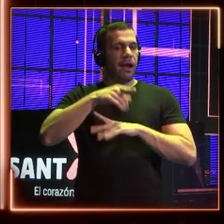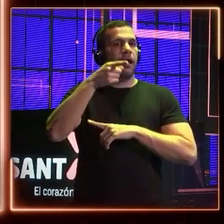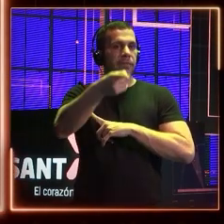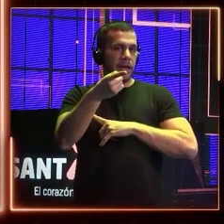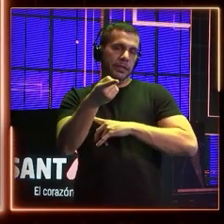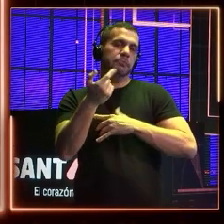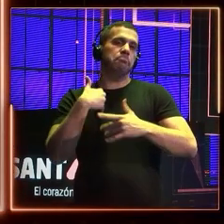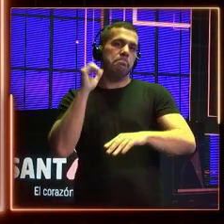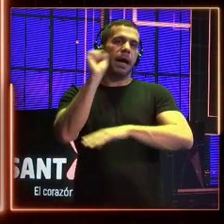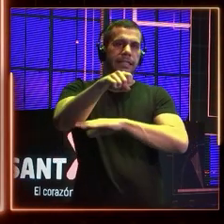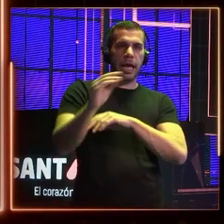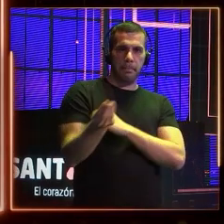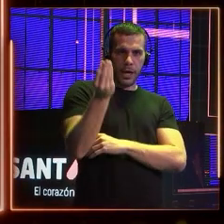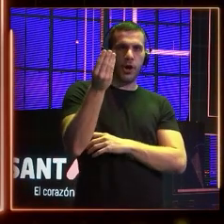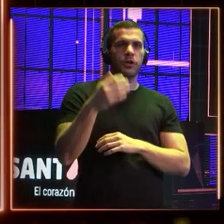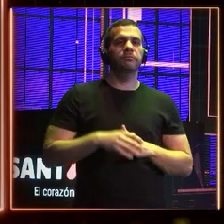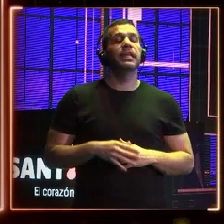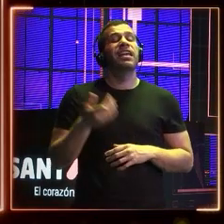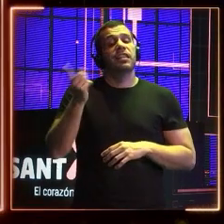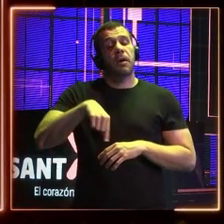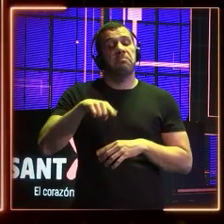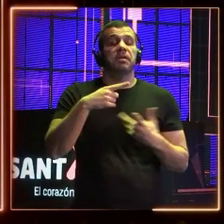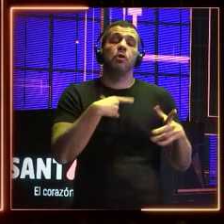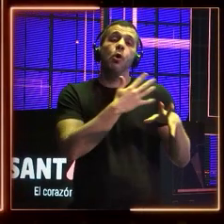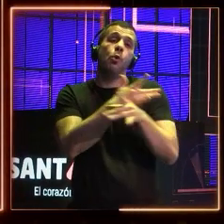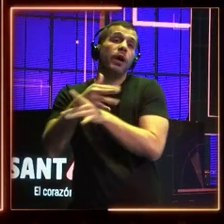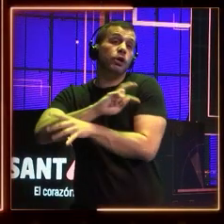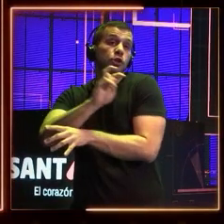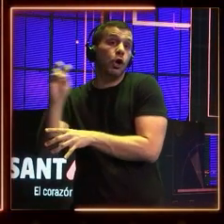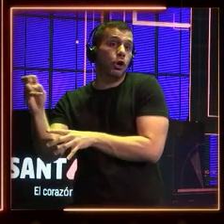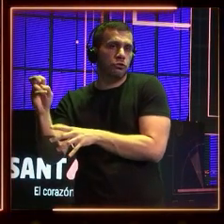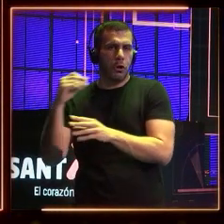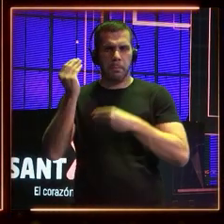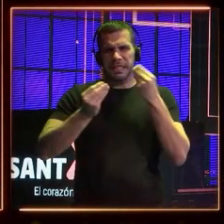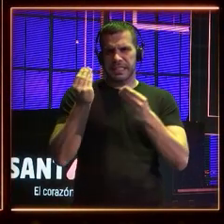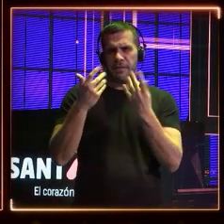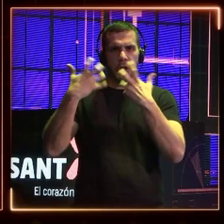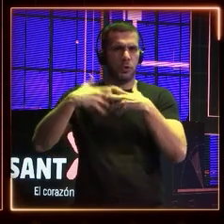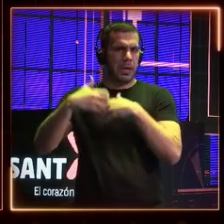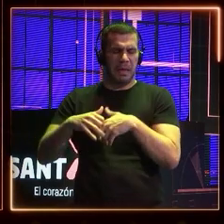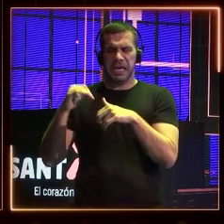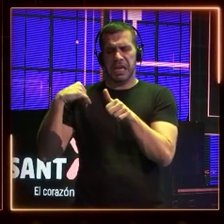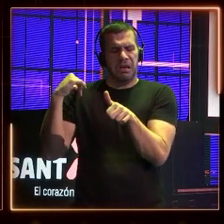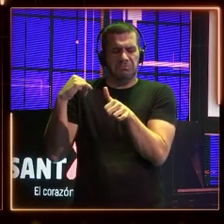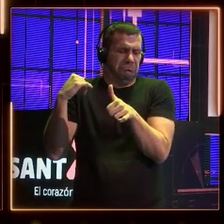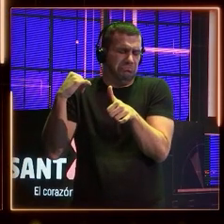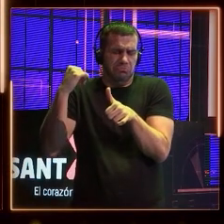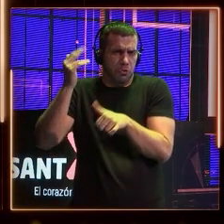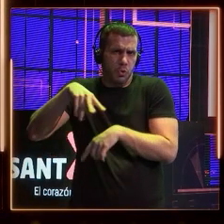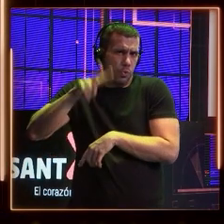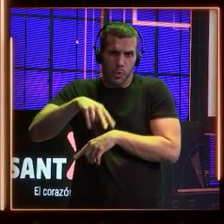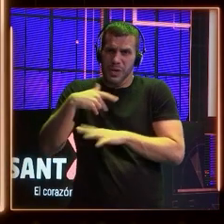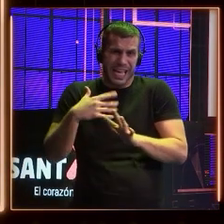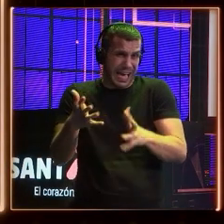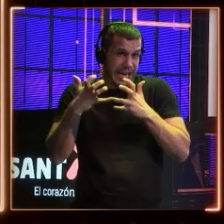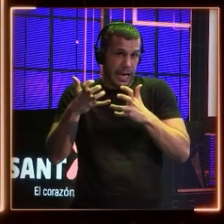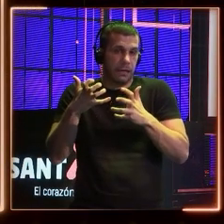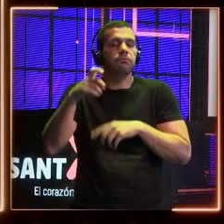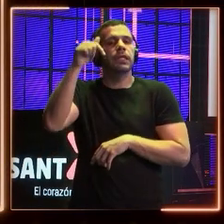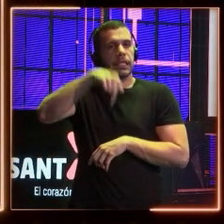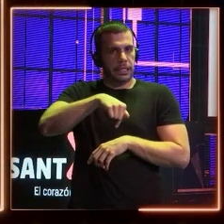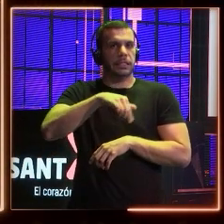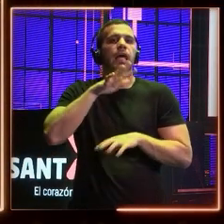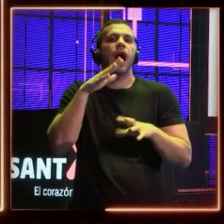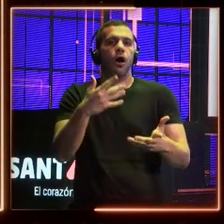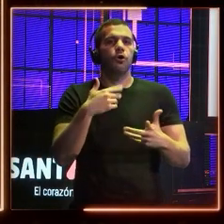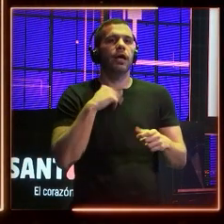hito sin embargo hay otro tipo de juegos que se pensaba que nunca una máquina iba a ser capaz de ganar al ser humano y este es uno de ellos lo